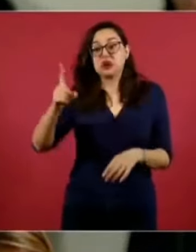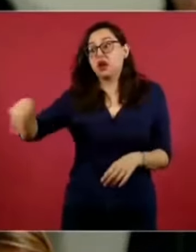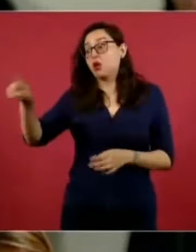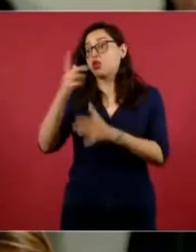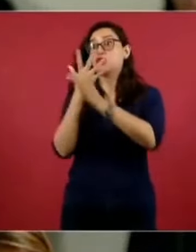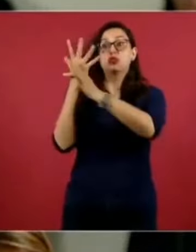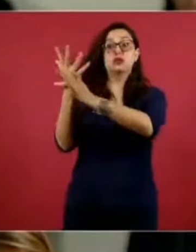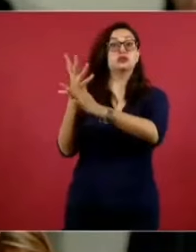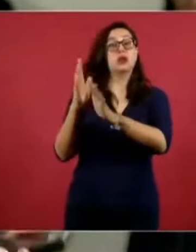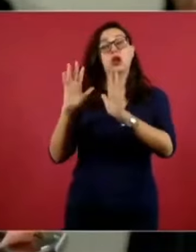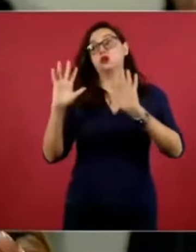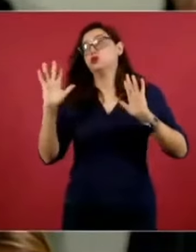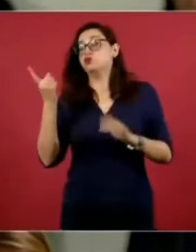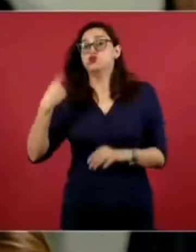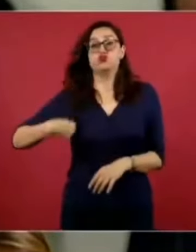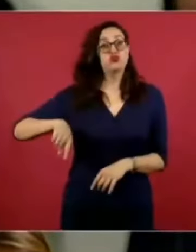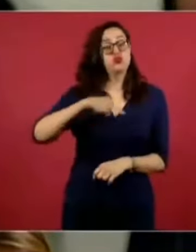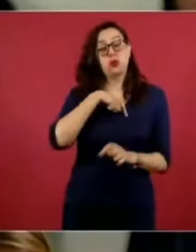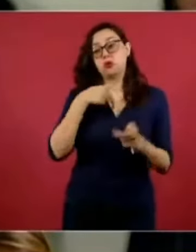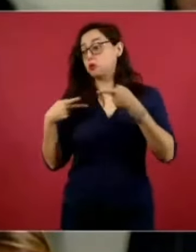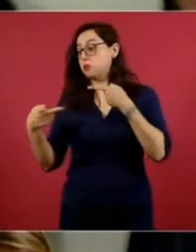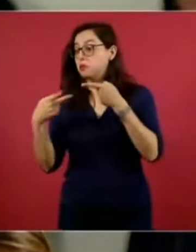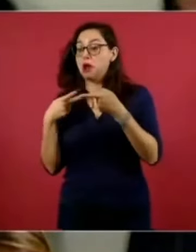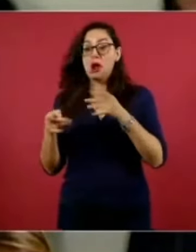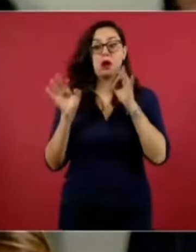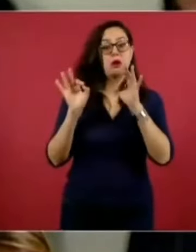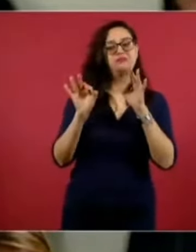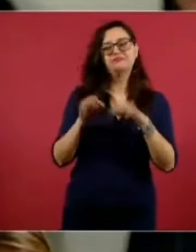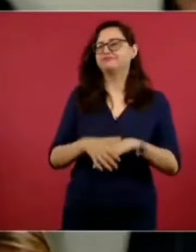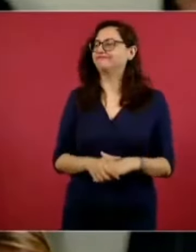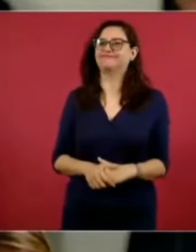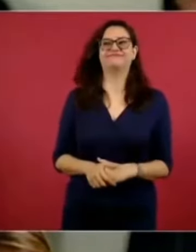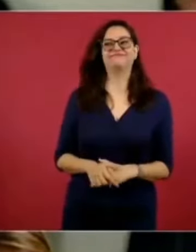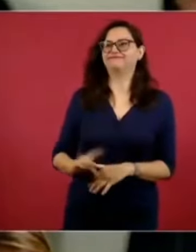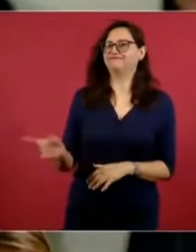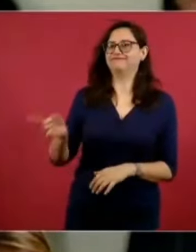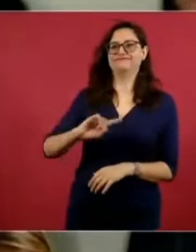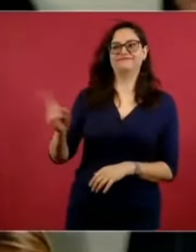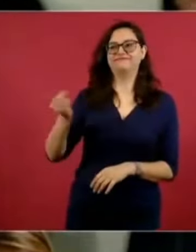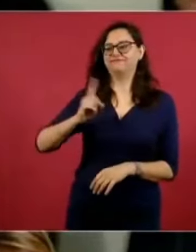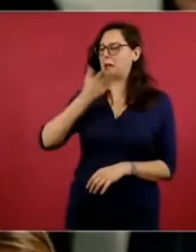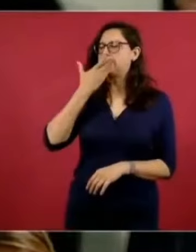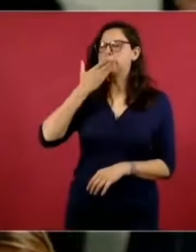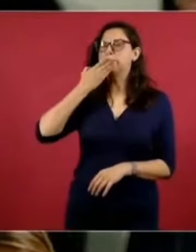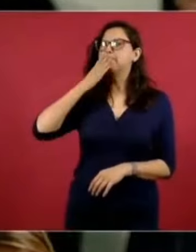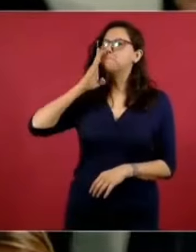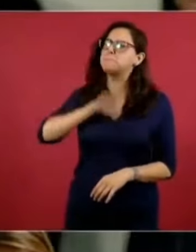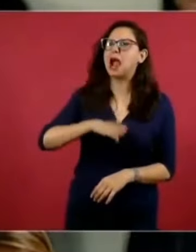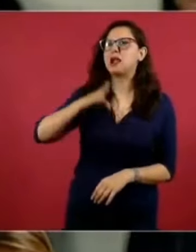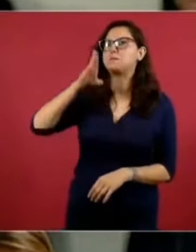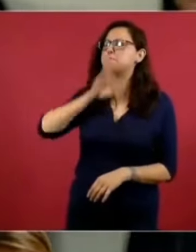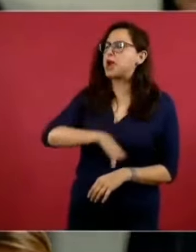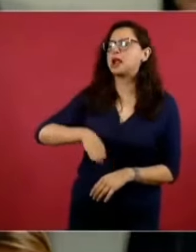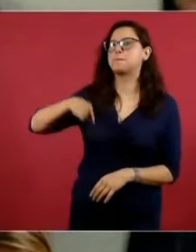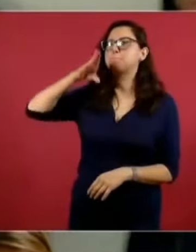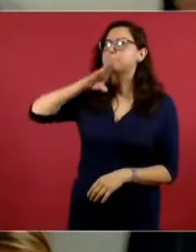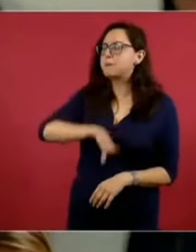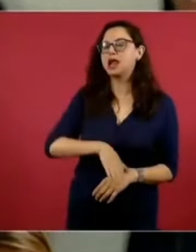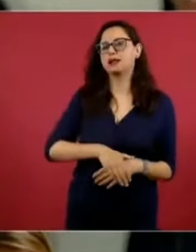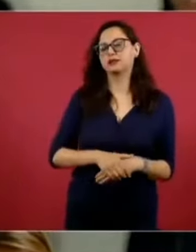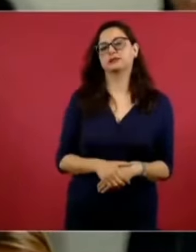eh todo Me parece que pues quedaron muy muy muy mal con con Los Paisanos